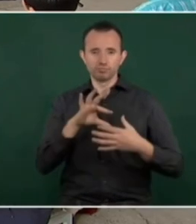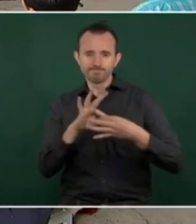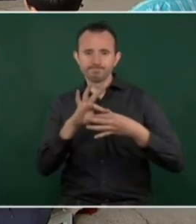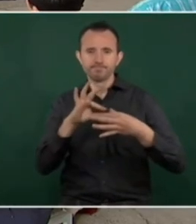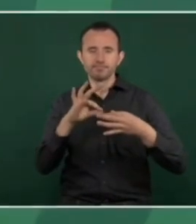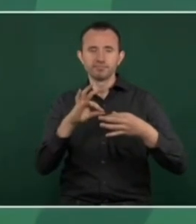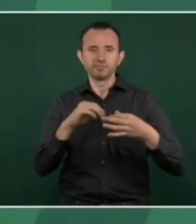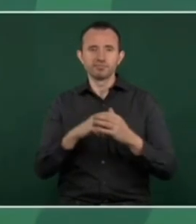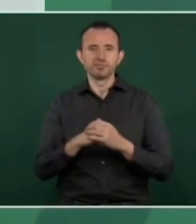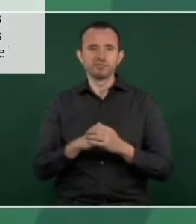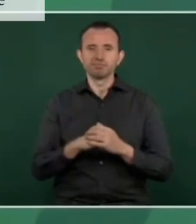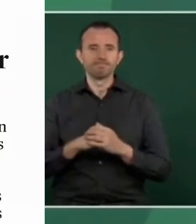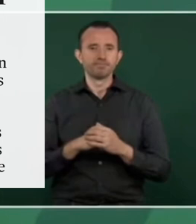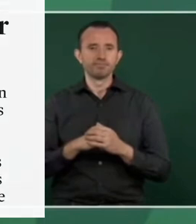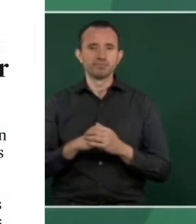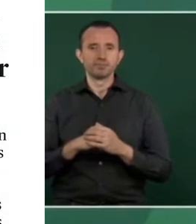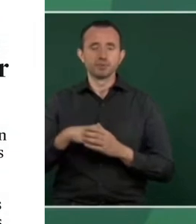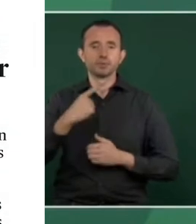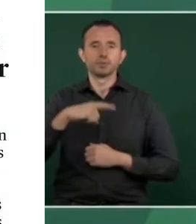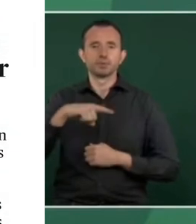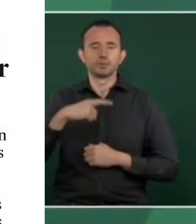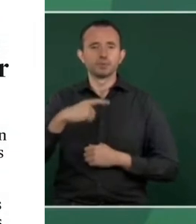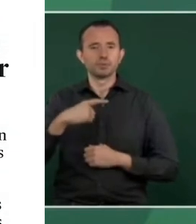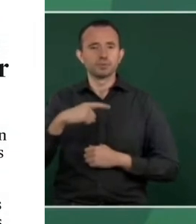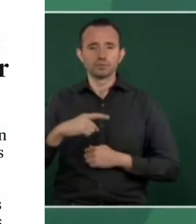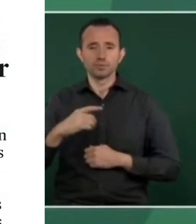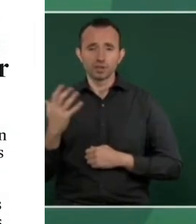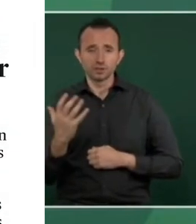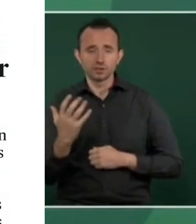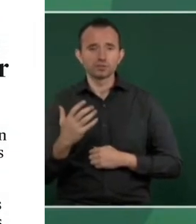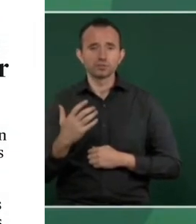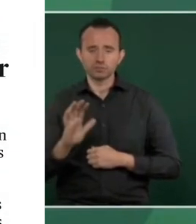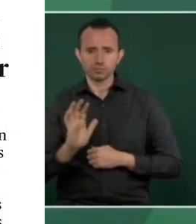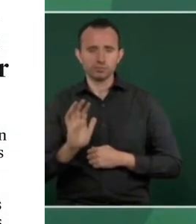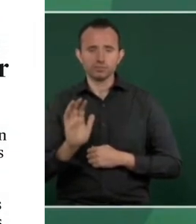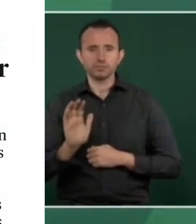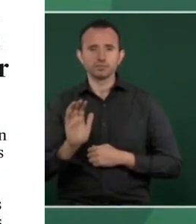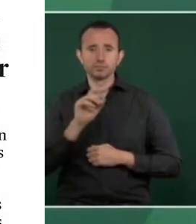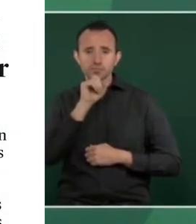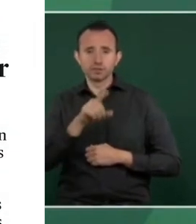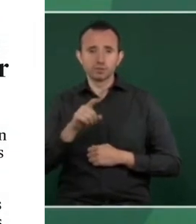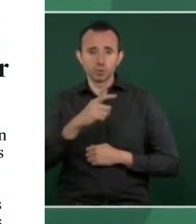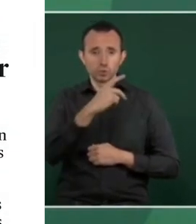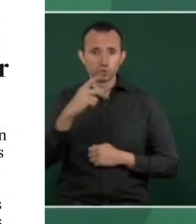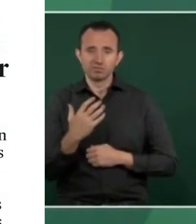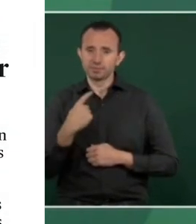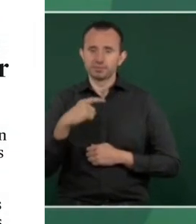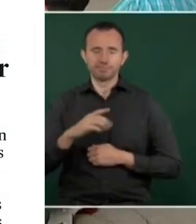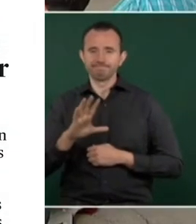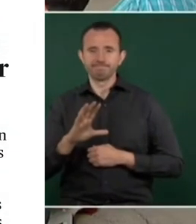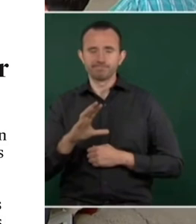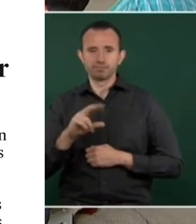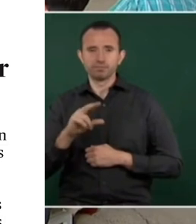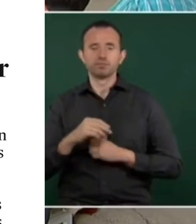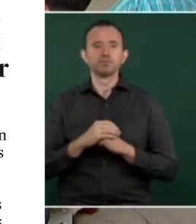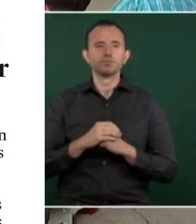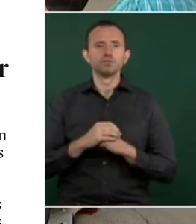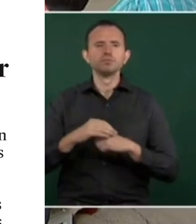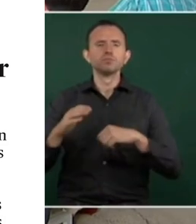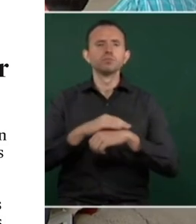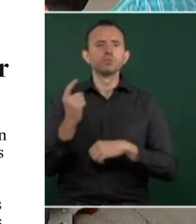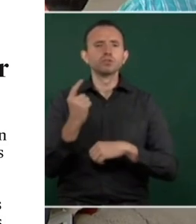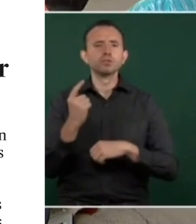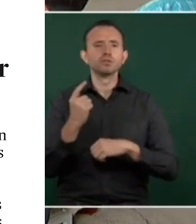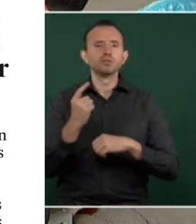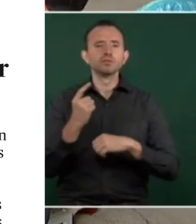no es en vano todo lo que ellos hicieron incluso a sus hijos porque el dar a conocer